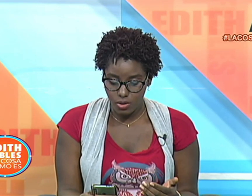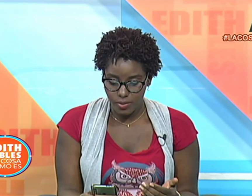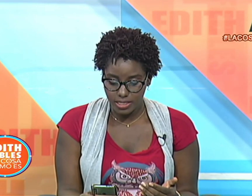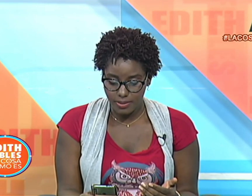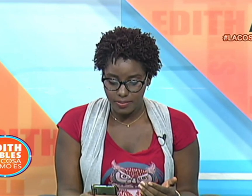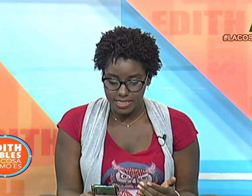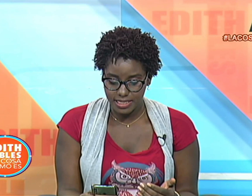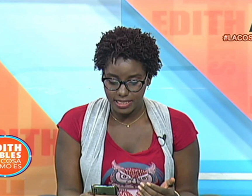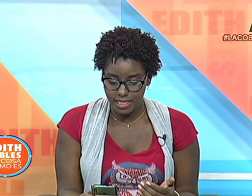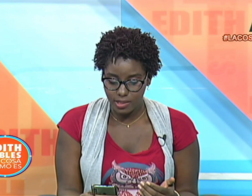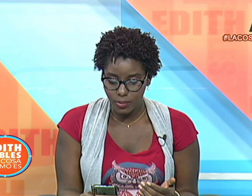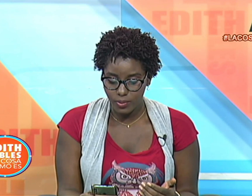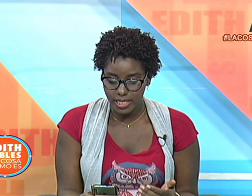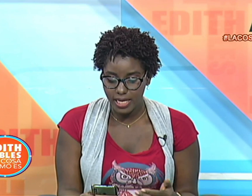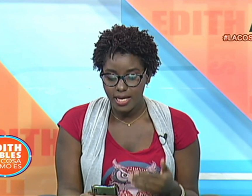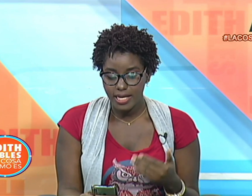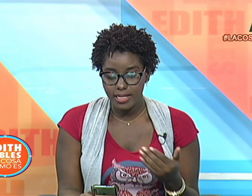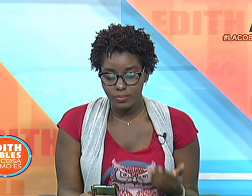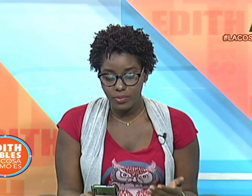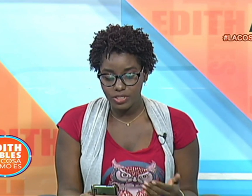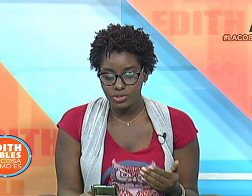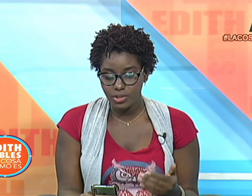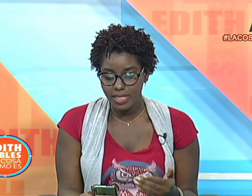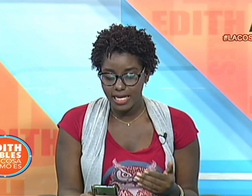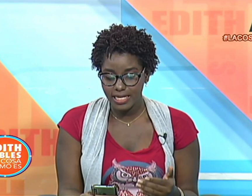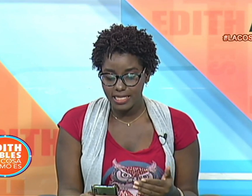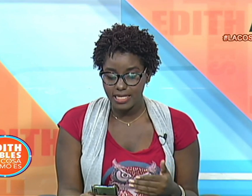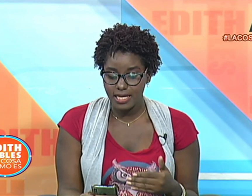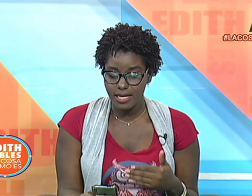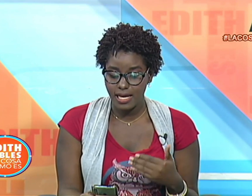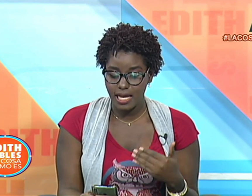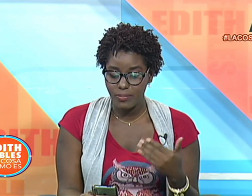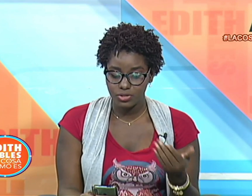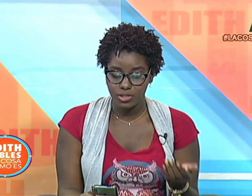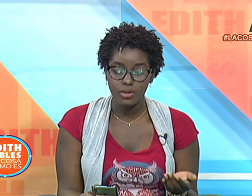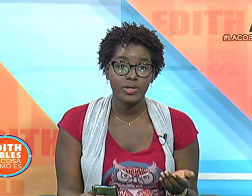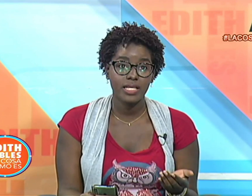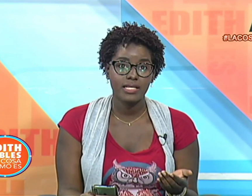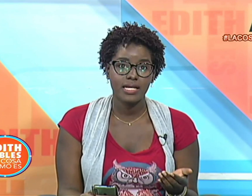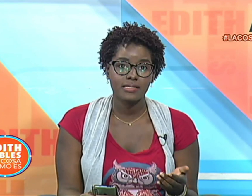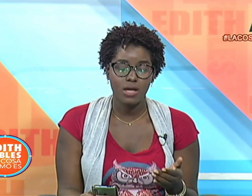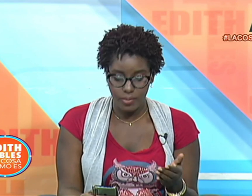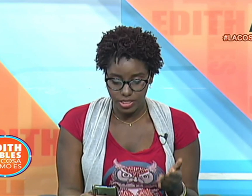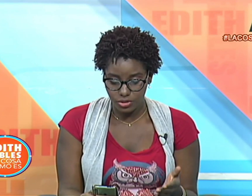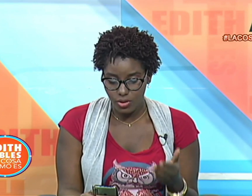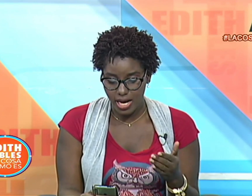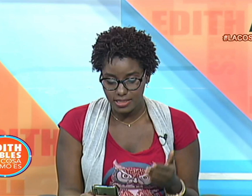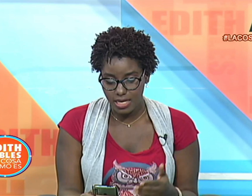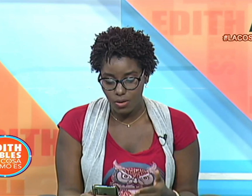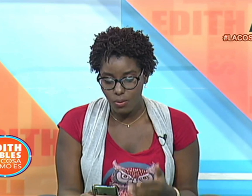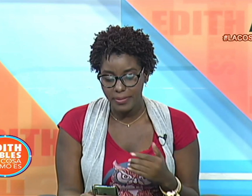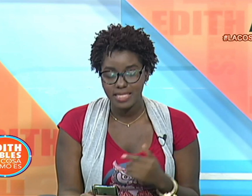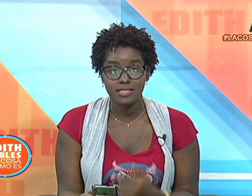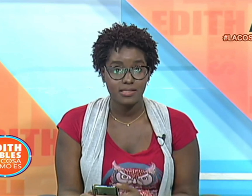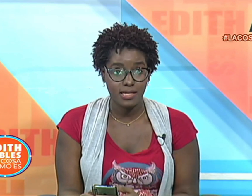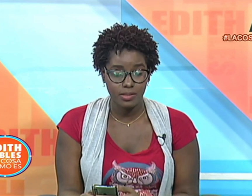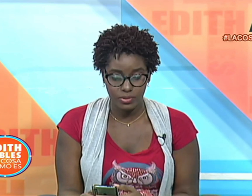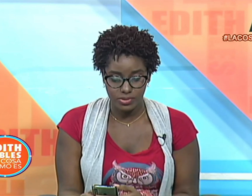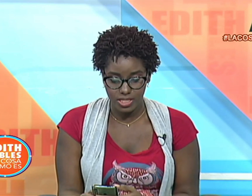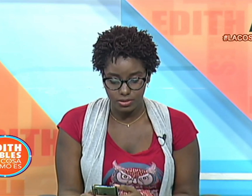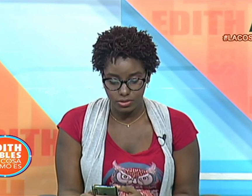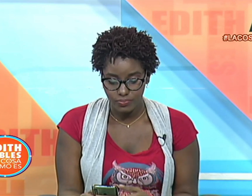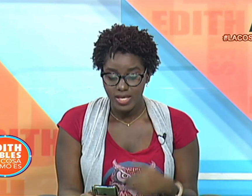comentaba el presidente de la república el impuesto sobre la renta a las personas jurídicas se aumentó hasta un